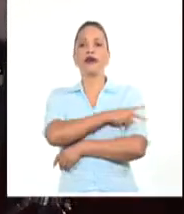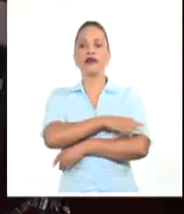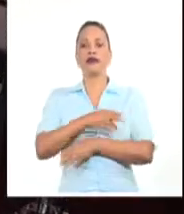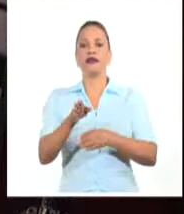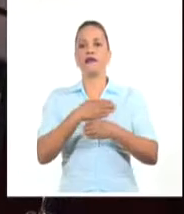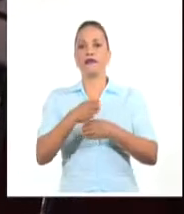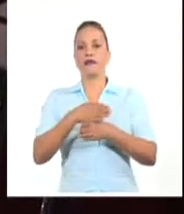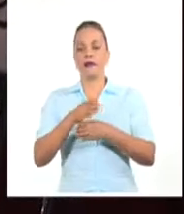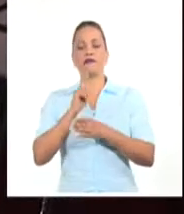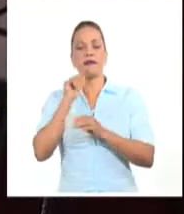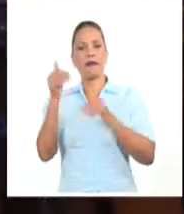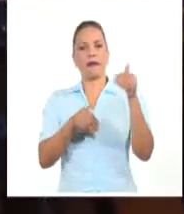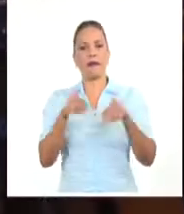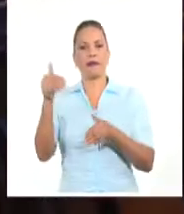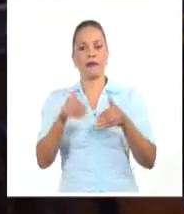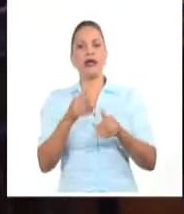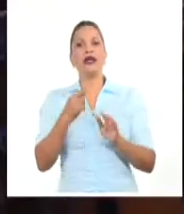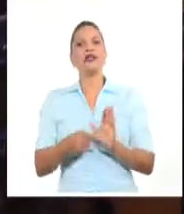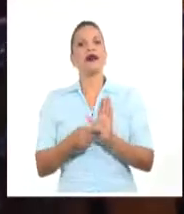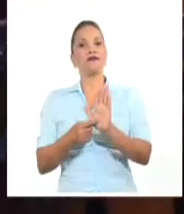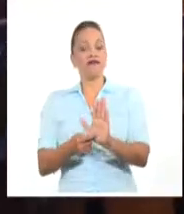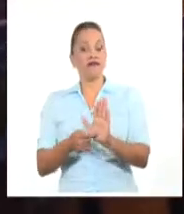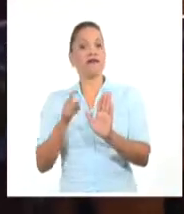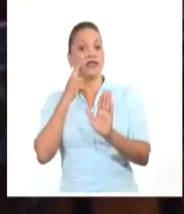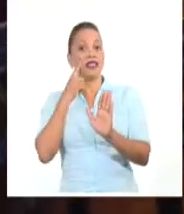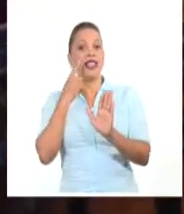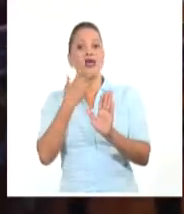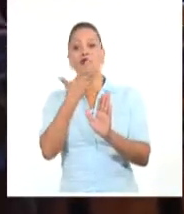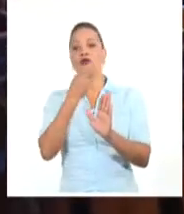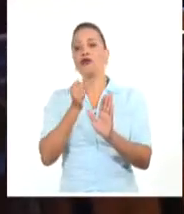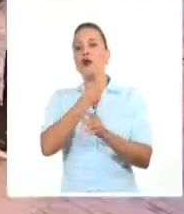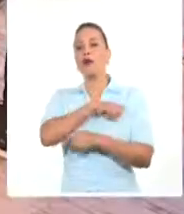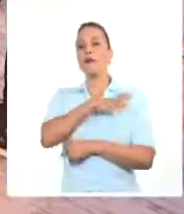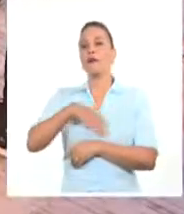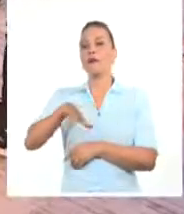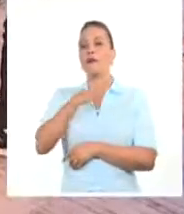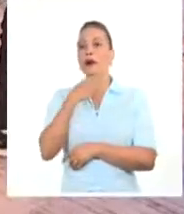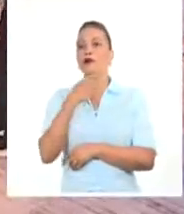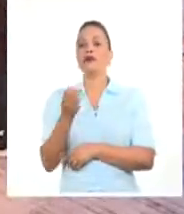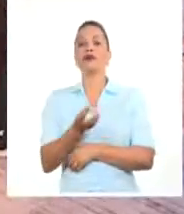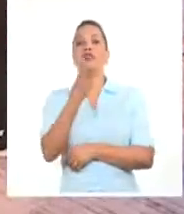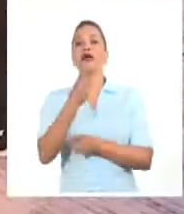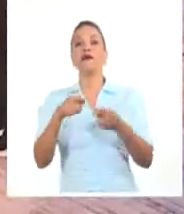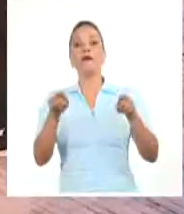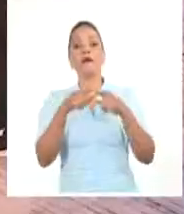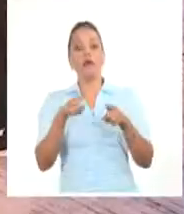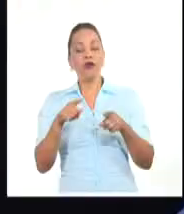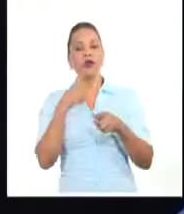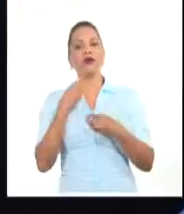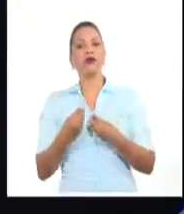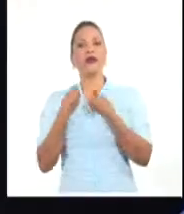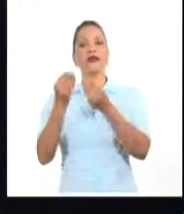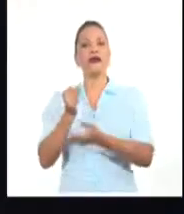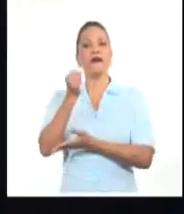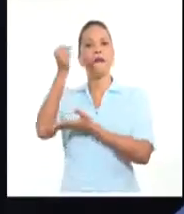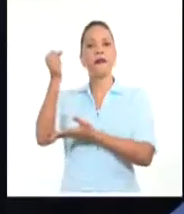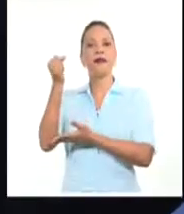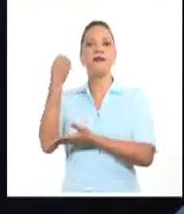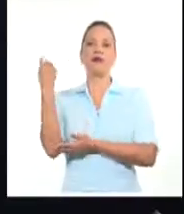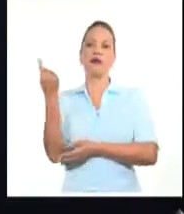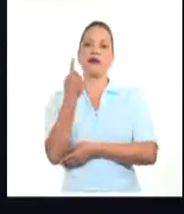e Italia. La presentación sirvió para que el público disfrutara de repertorios de tres músicos merecedores del Premio Internacional